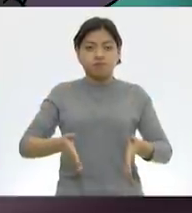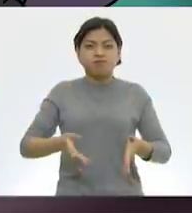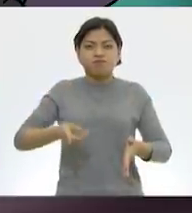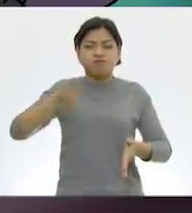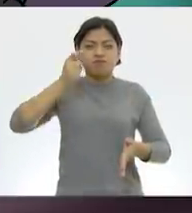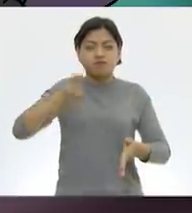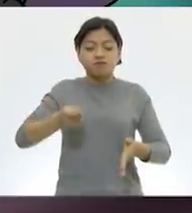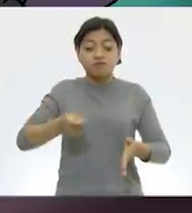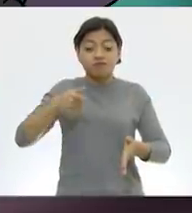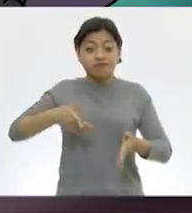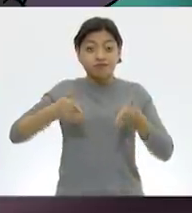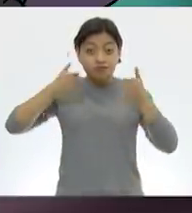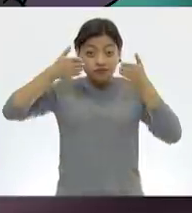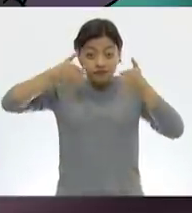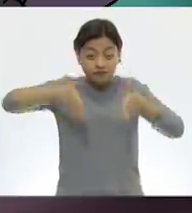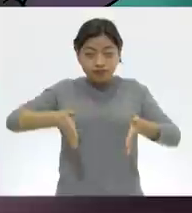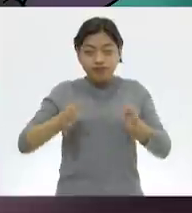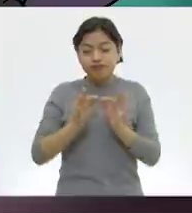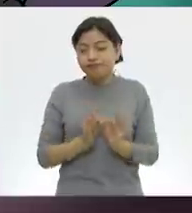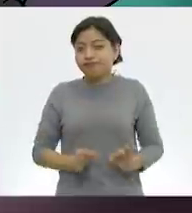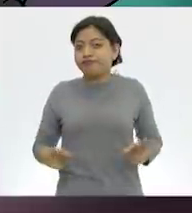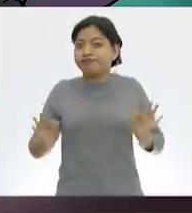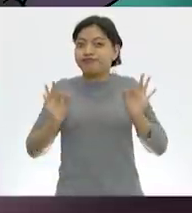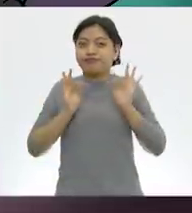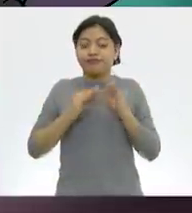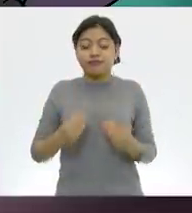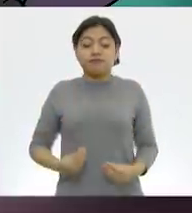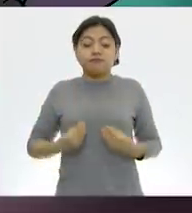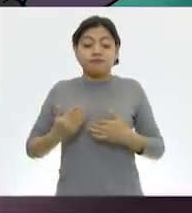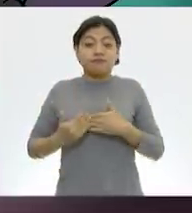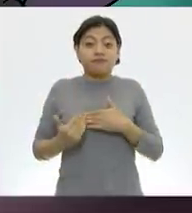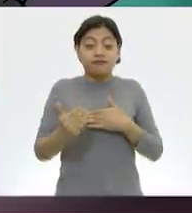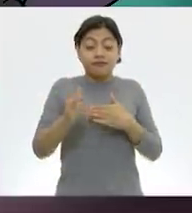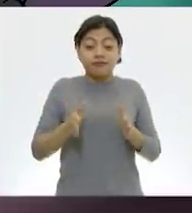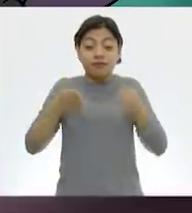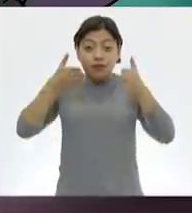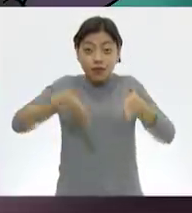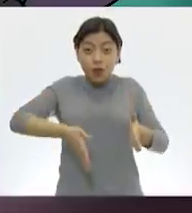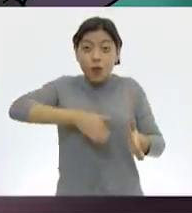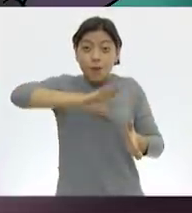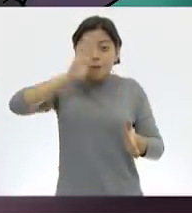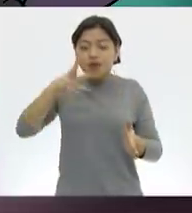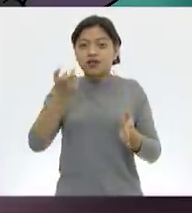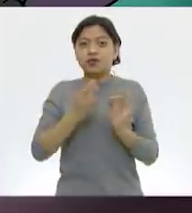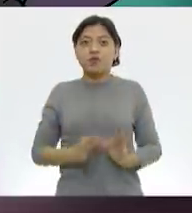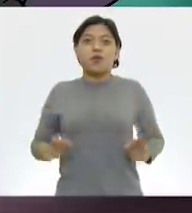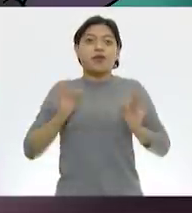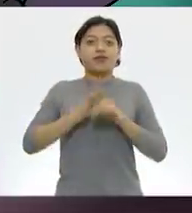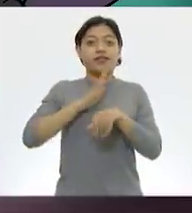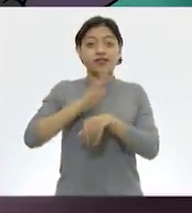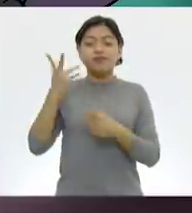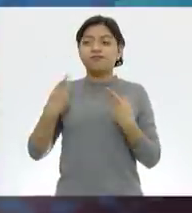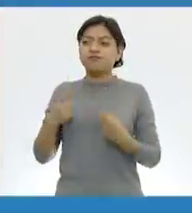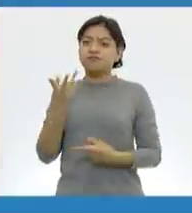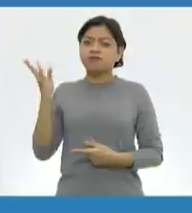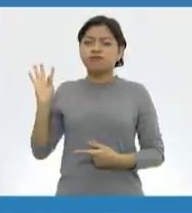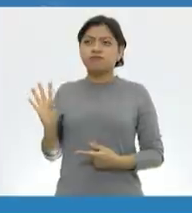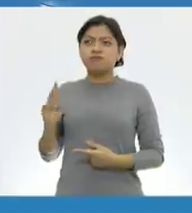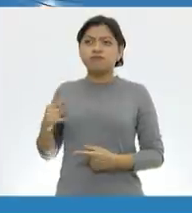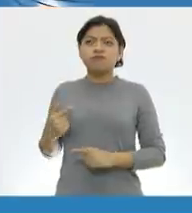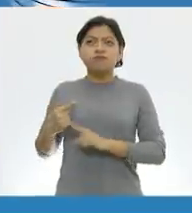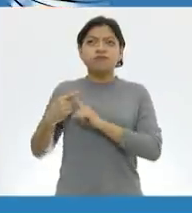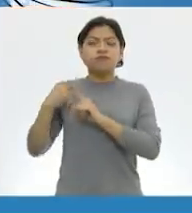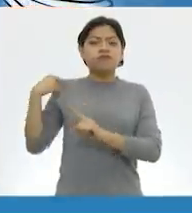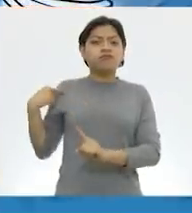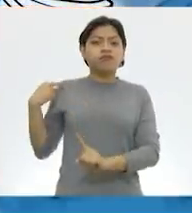Semejante acontecimiento es el más importante de nuestra vida, y de ahí que meditemos tan a menudo acerca del cónyuge que